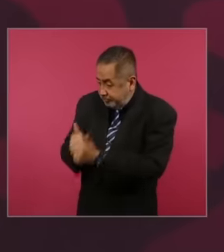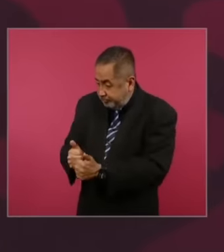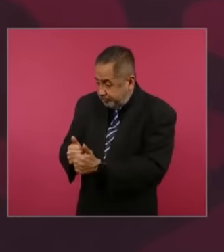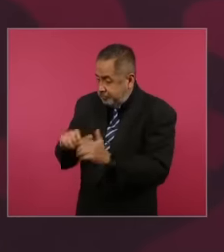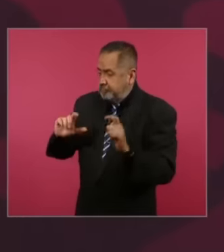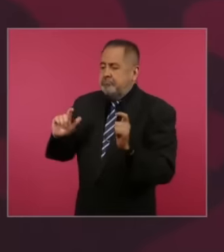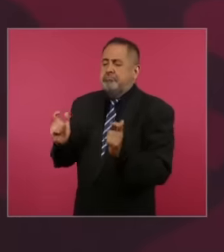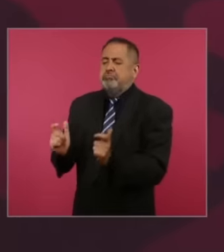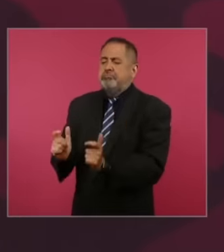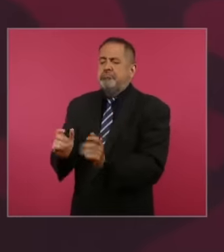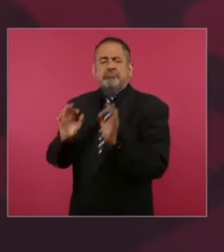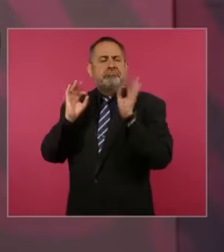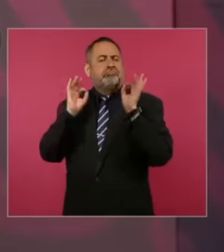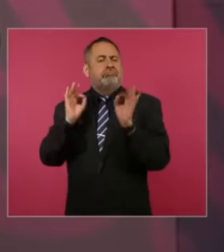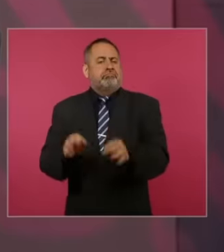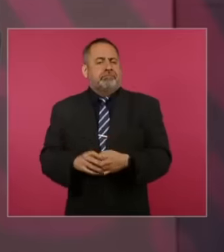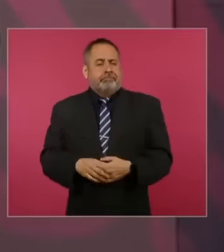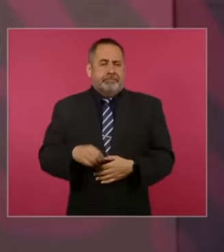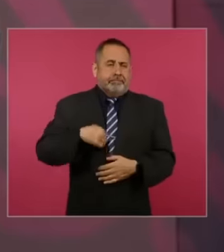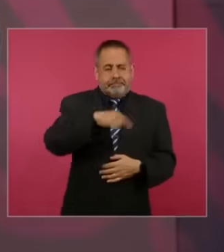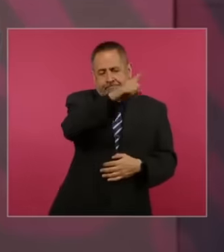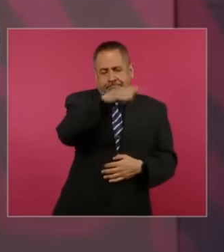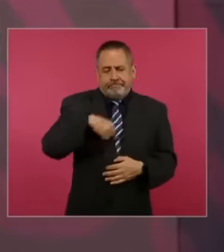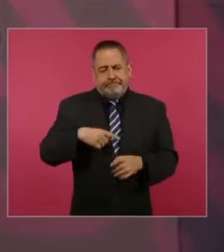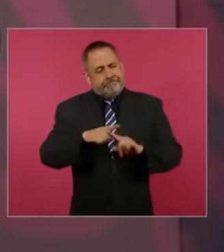Es una diferencia que tenemos